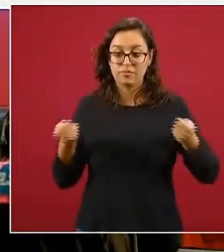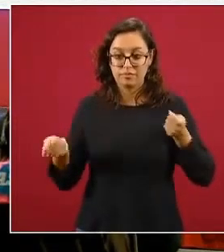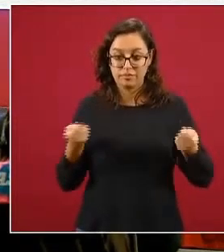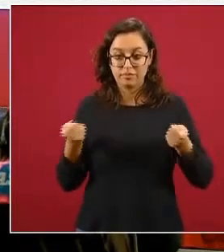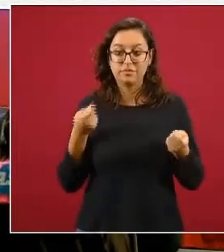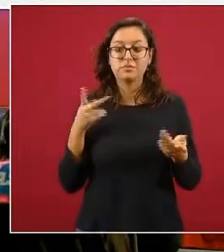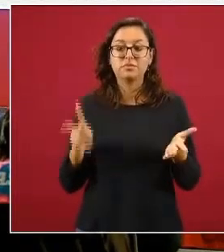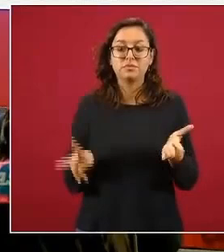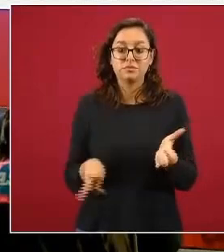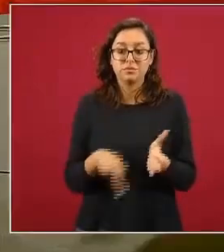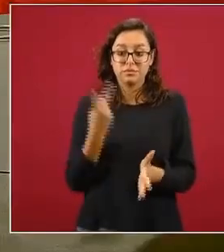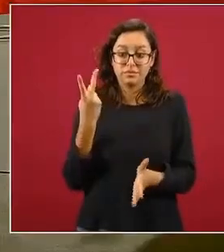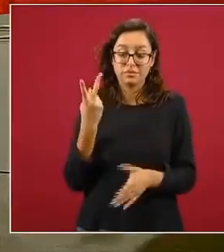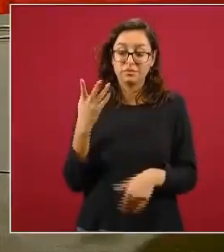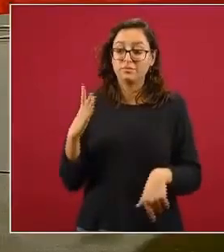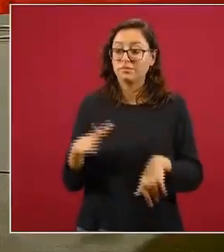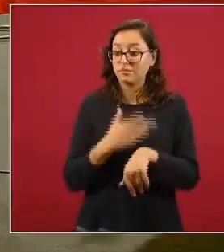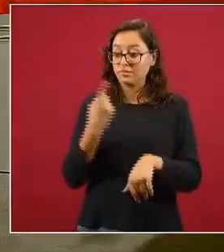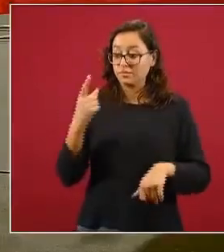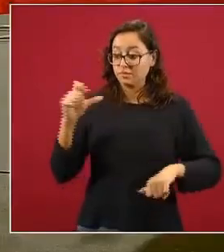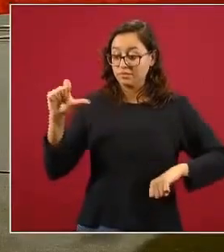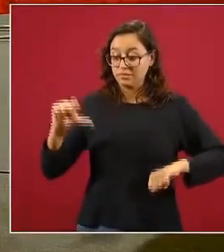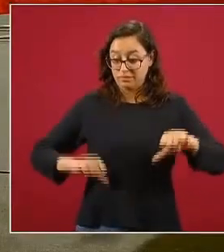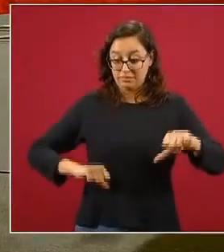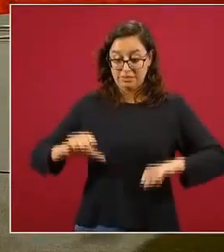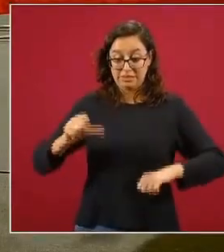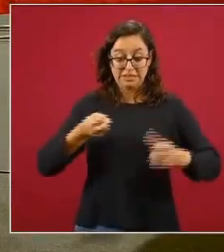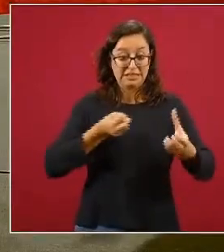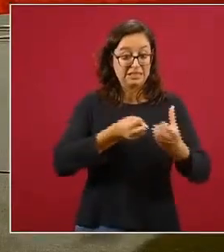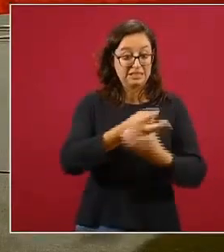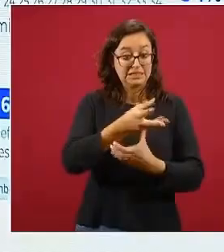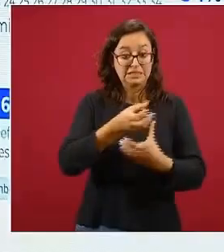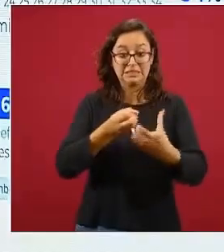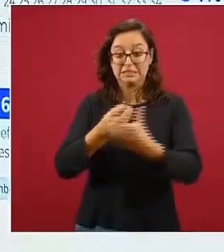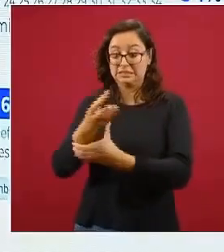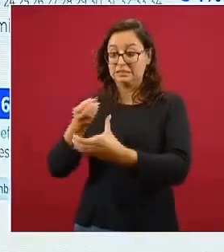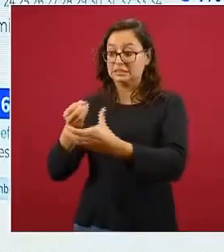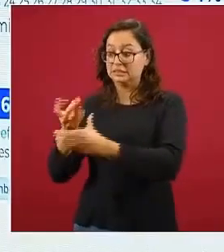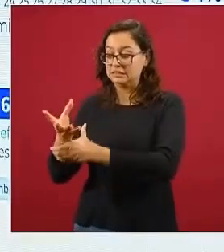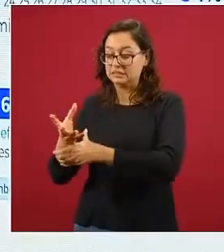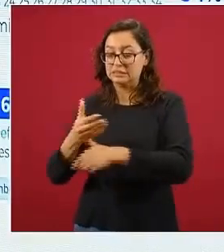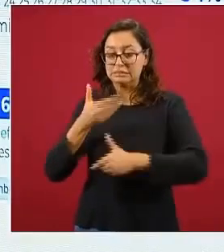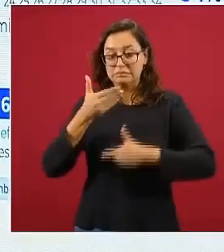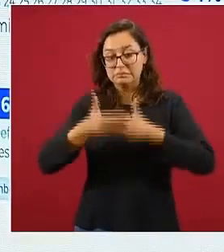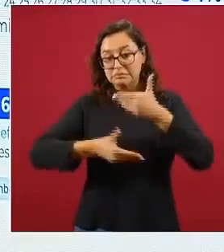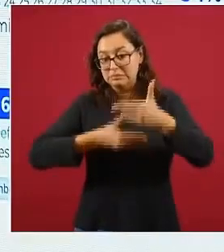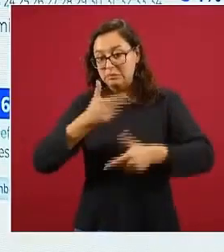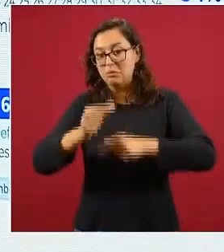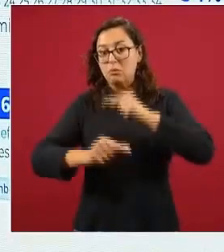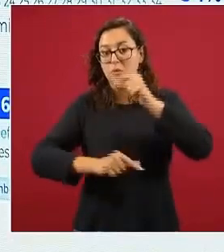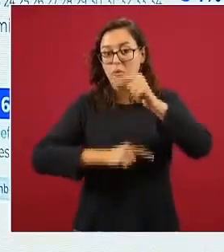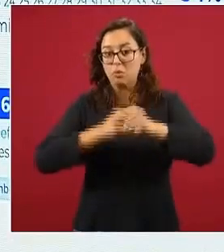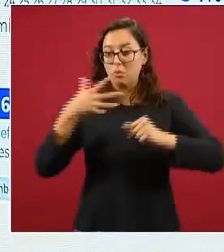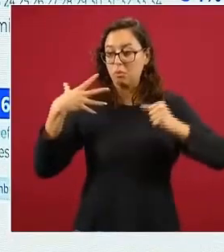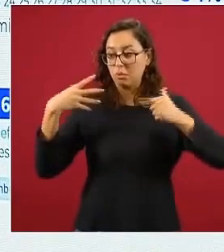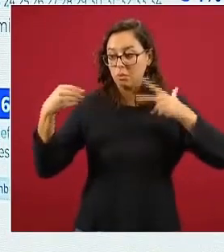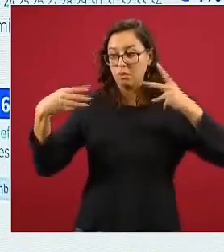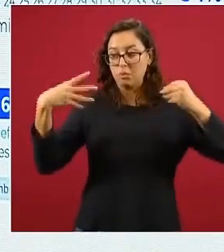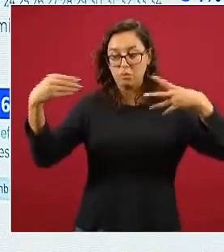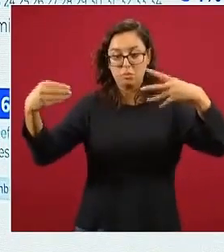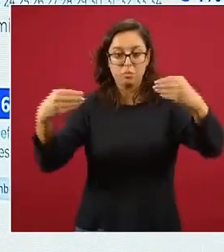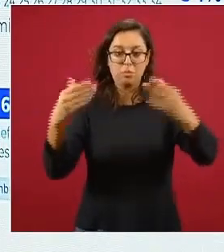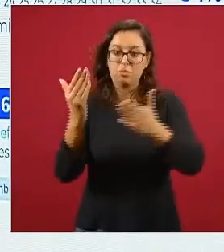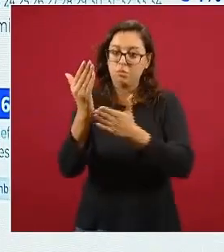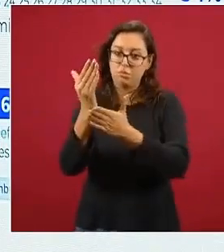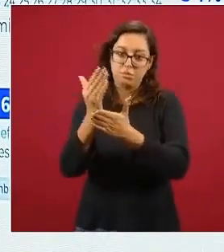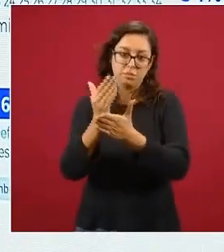el impacto de haber liberado las actividades públicas ya no tenga mayor consecuencia sobre los contagios, más